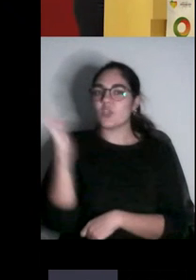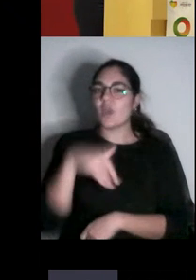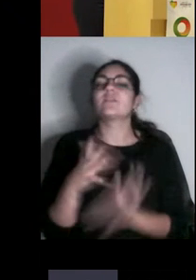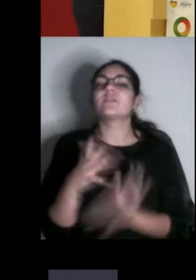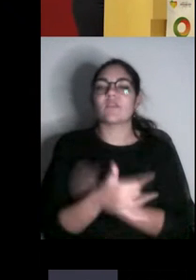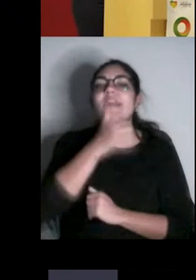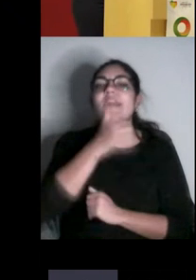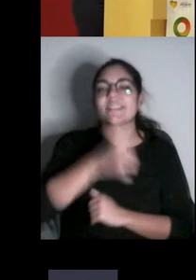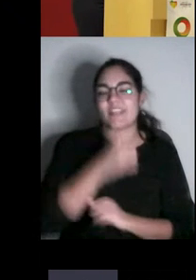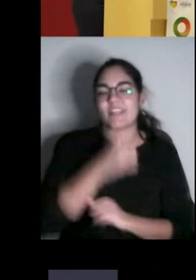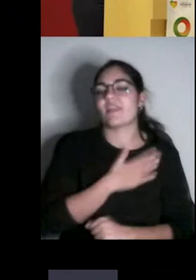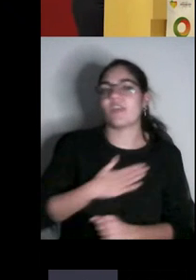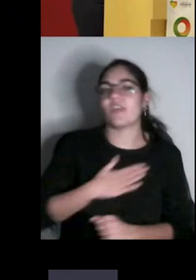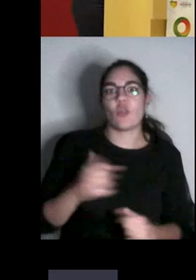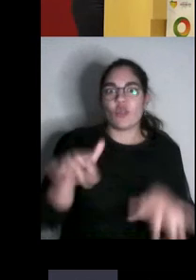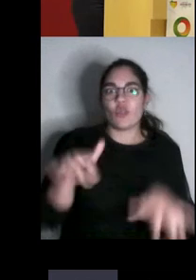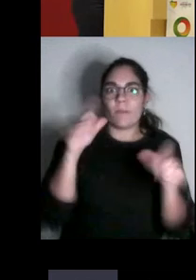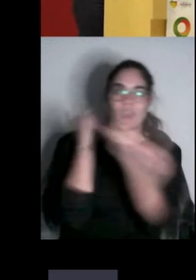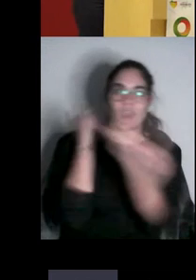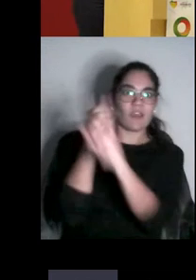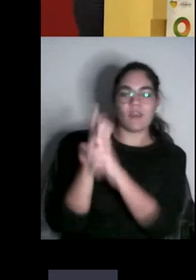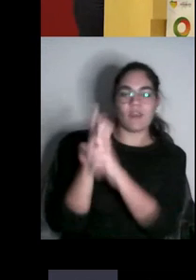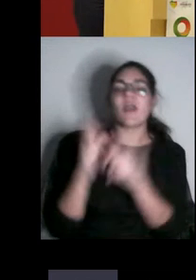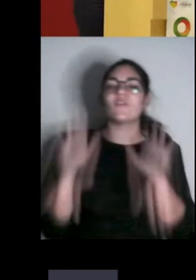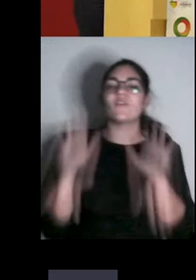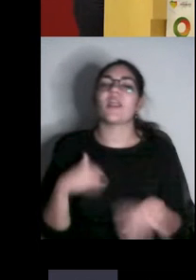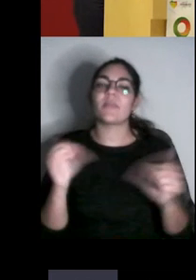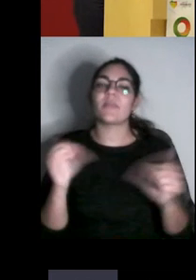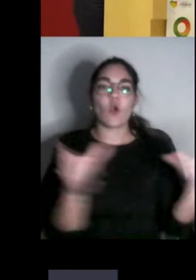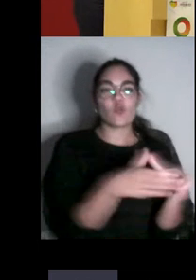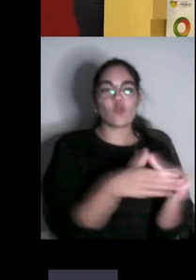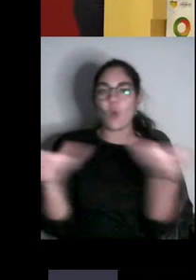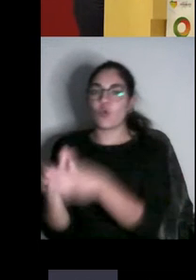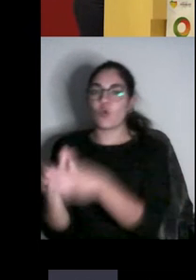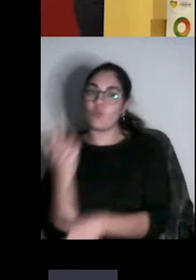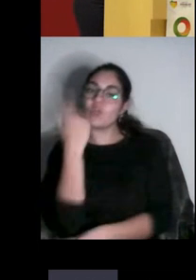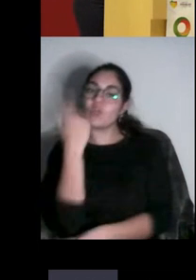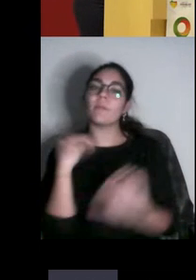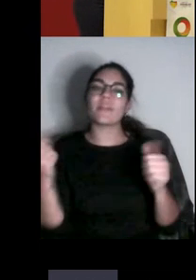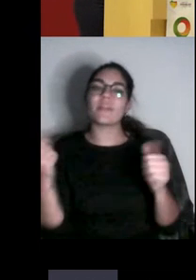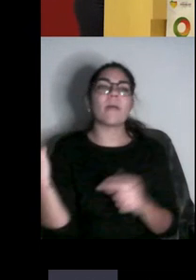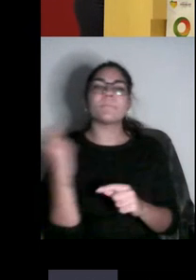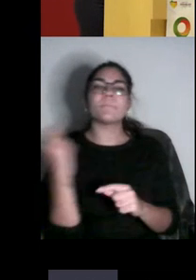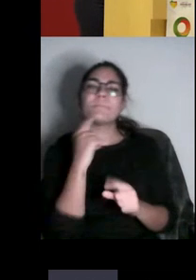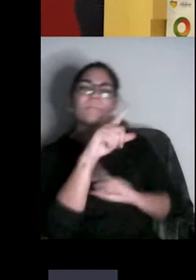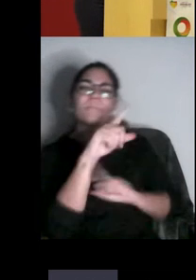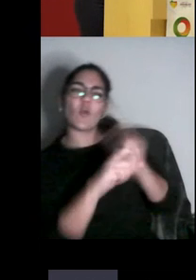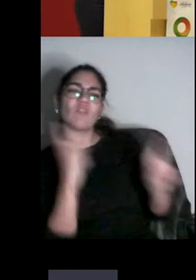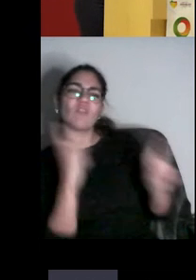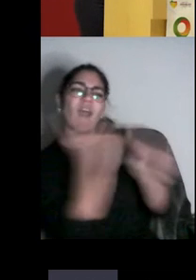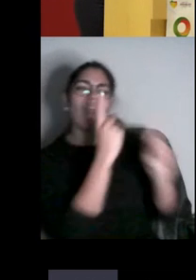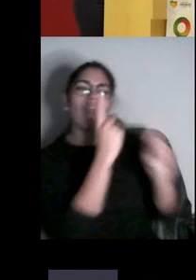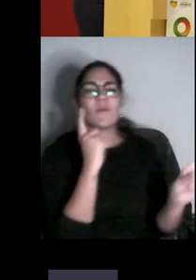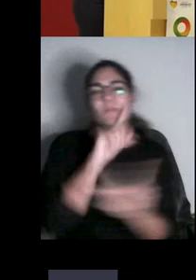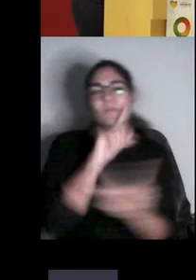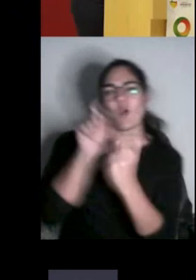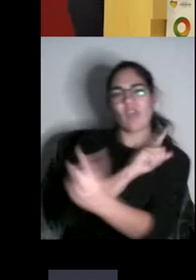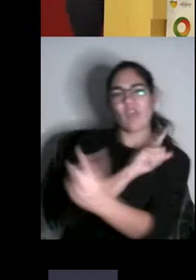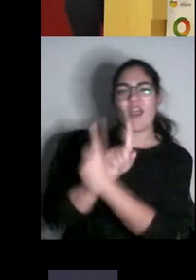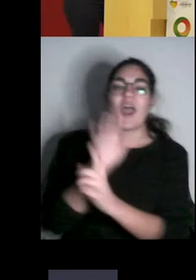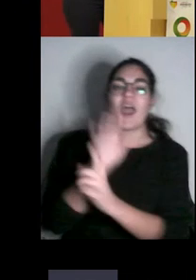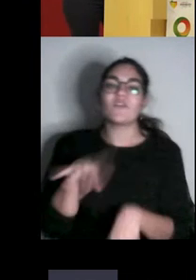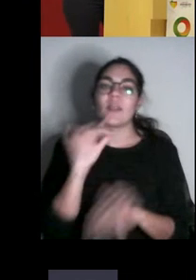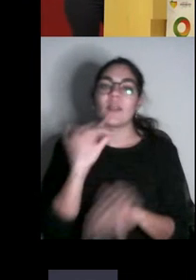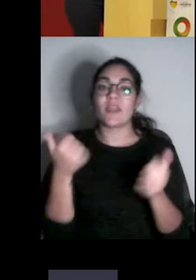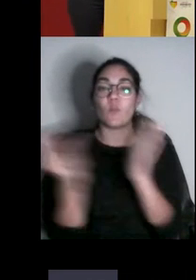la resistencia a base de una serie de preguntas que se lanzan unos a otros tendrán que quitarse vidas equivalentes a puntos en el en el